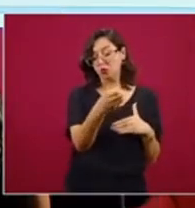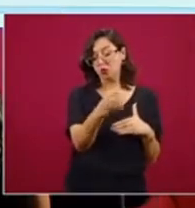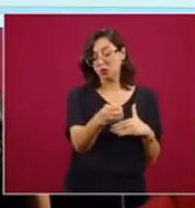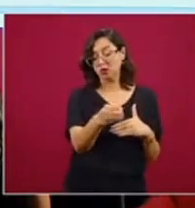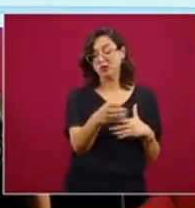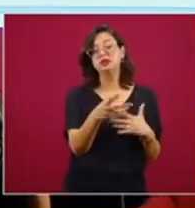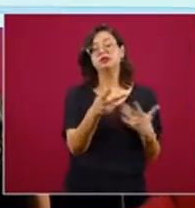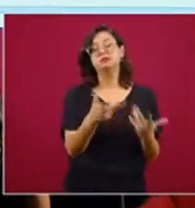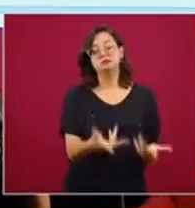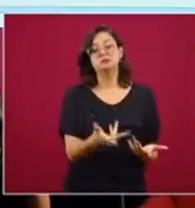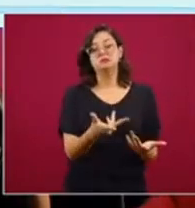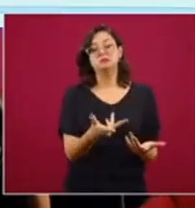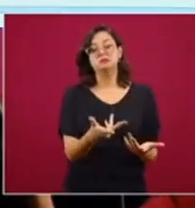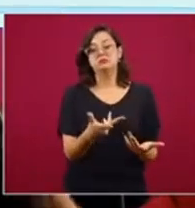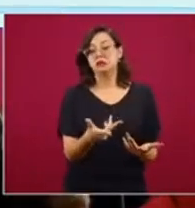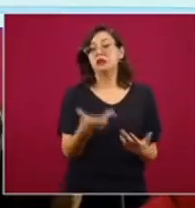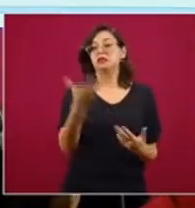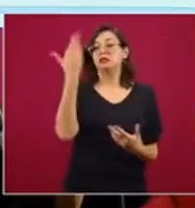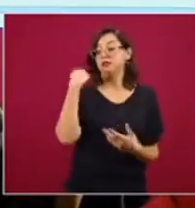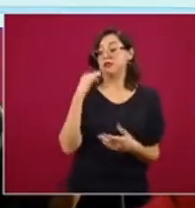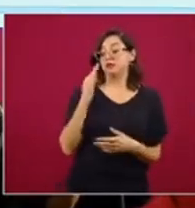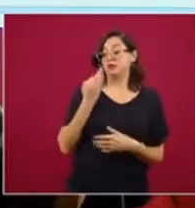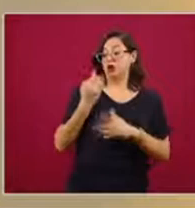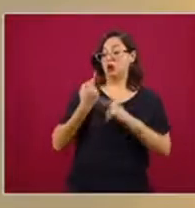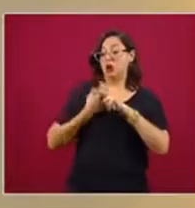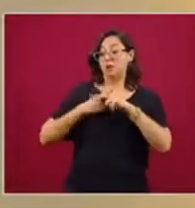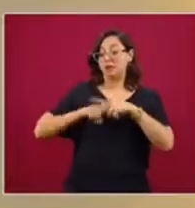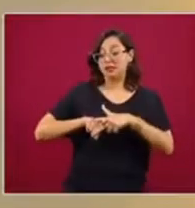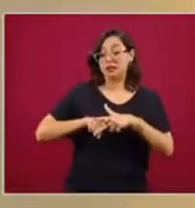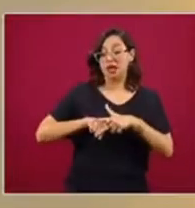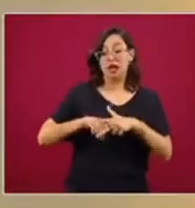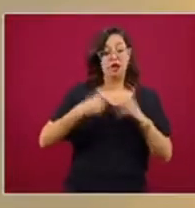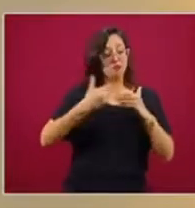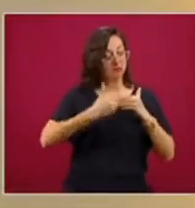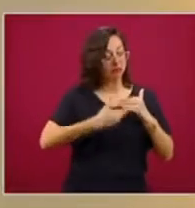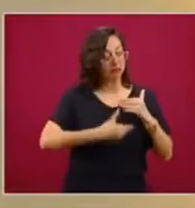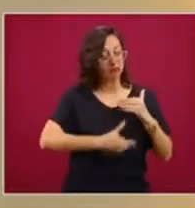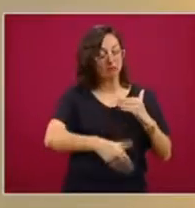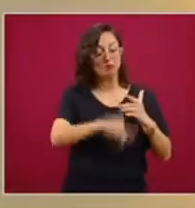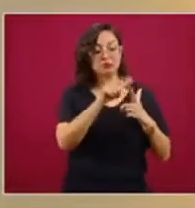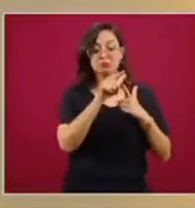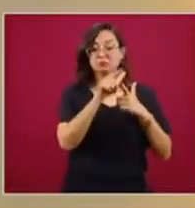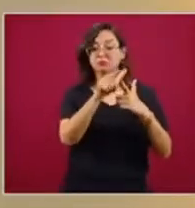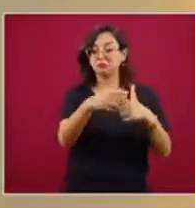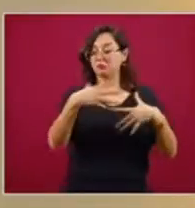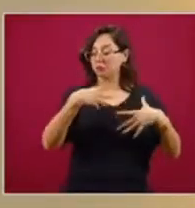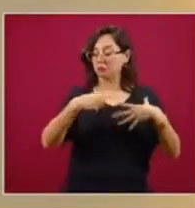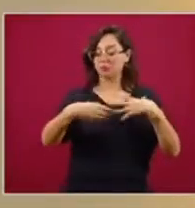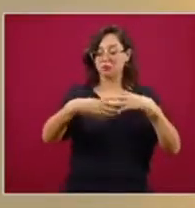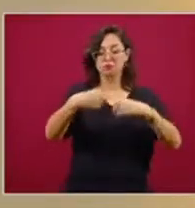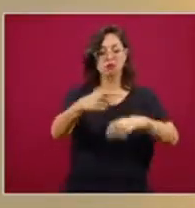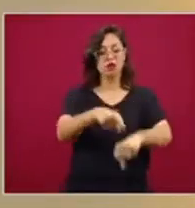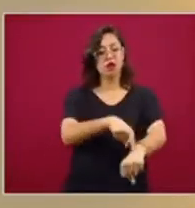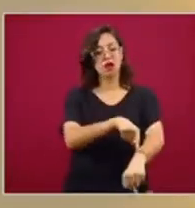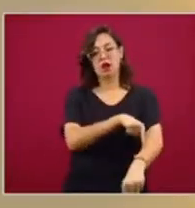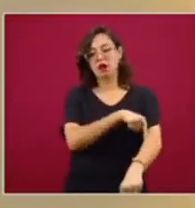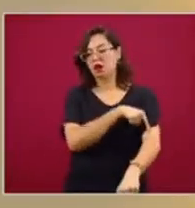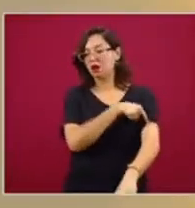eso dijimos desde febrero, lo seguiremos diciendo, preparémonos para una epidemia larga. Esta es la